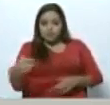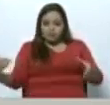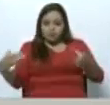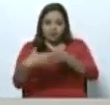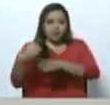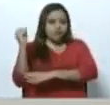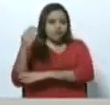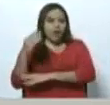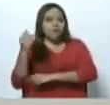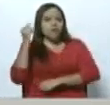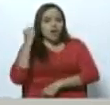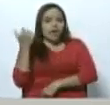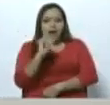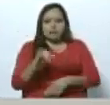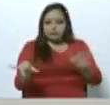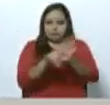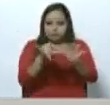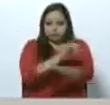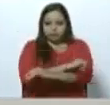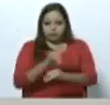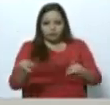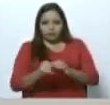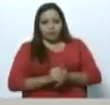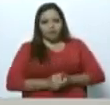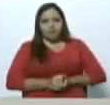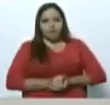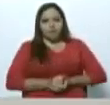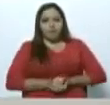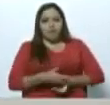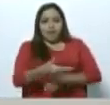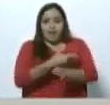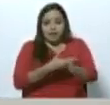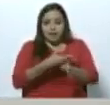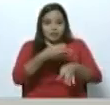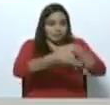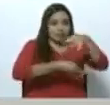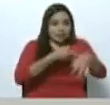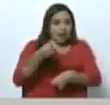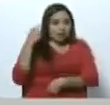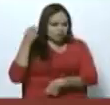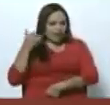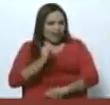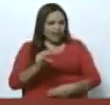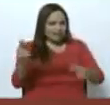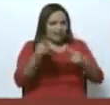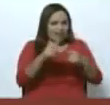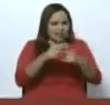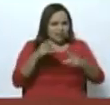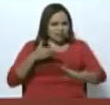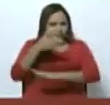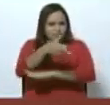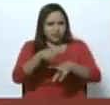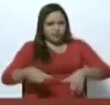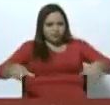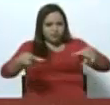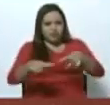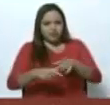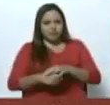va cerrando, escribía la compañera Diva, que estaba en Táchira, ¿verdad? En Táchira estaba